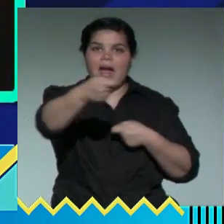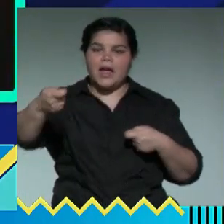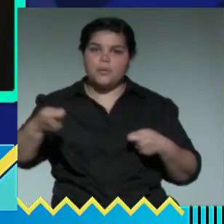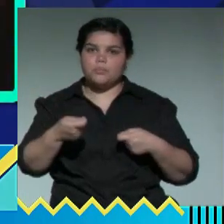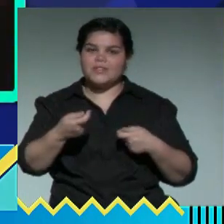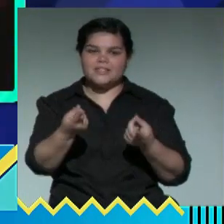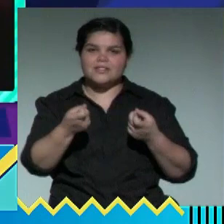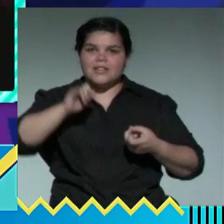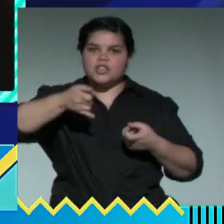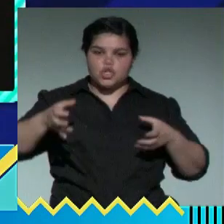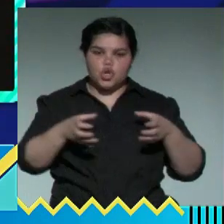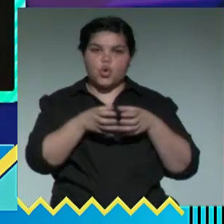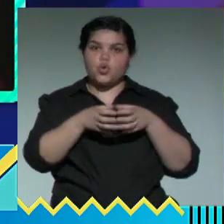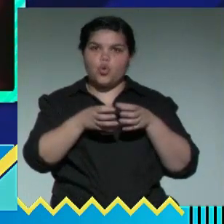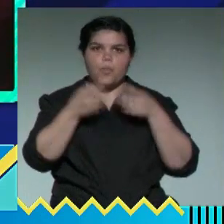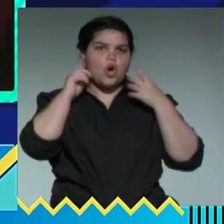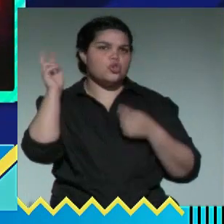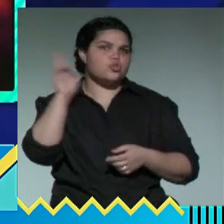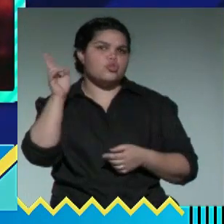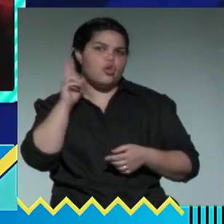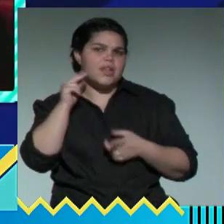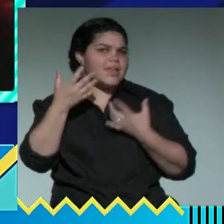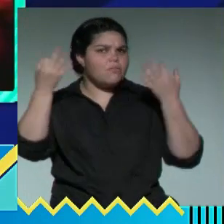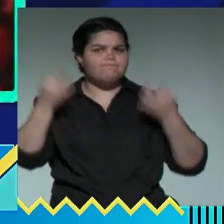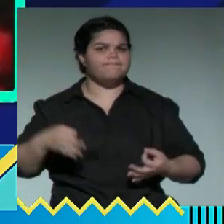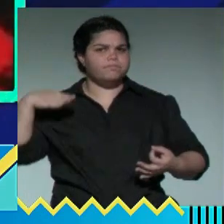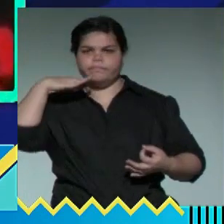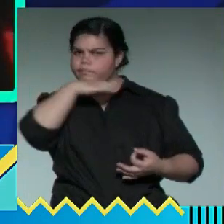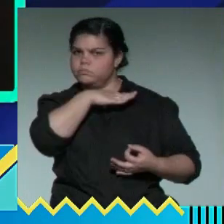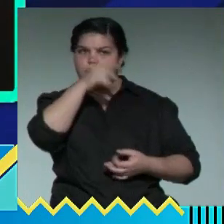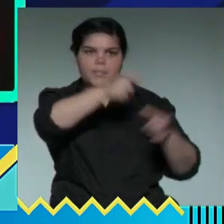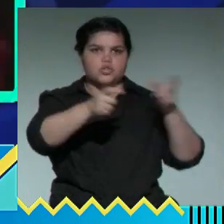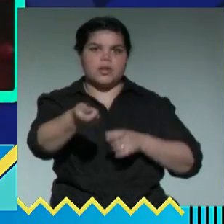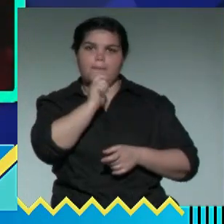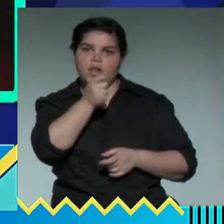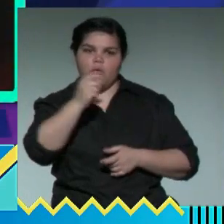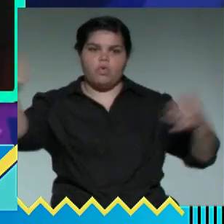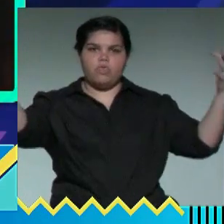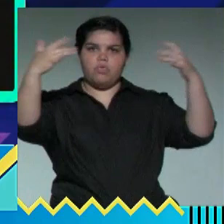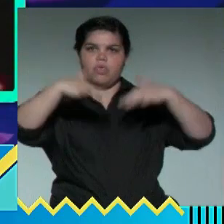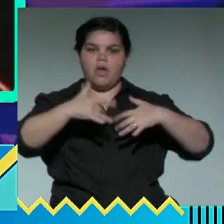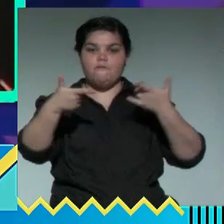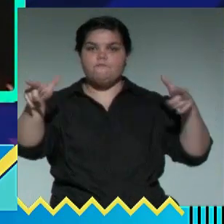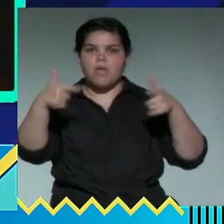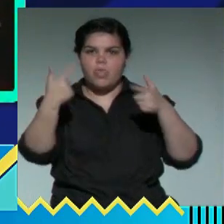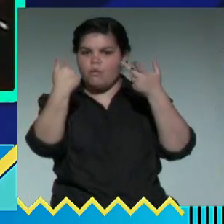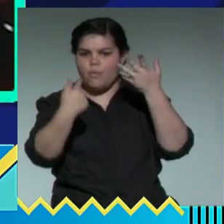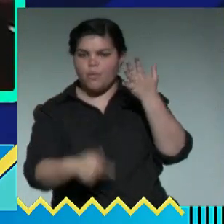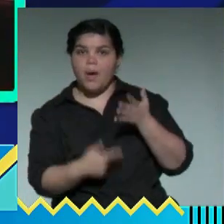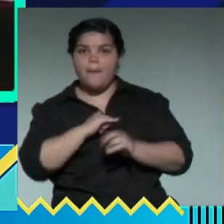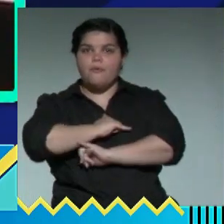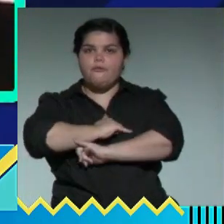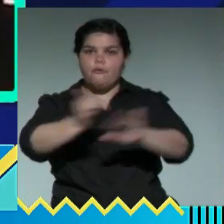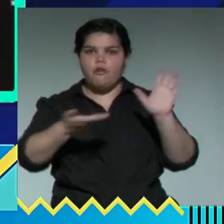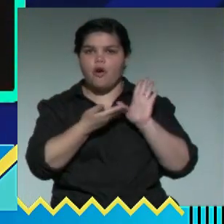prensa. Que toquen bien, con buen sonido, en un teatro, que vayan los periodistas. O sea, que la banda se conozca. Y en esa época también